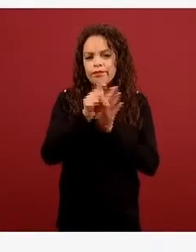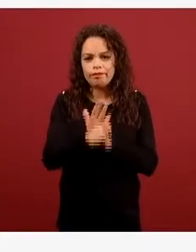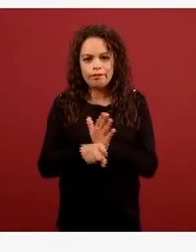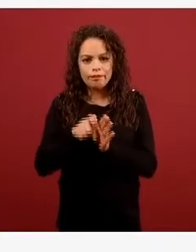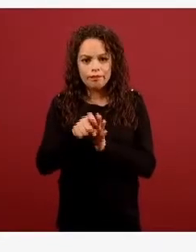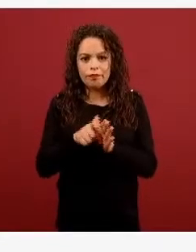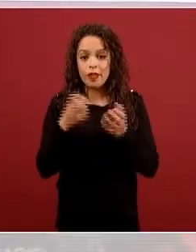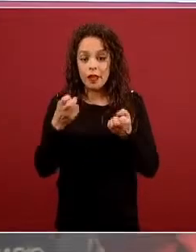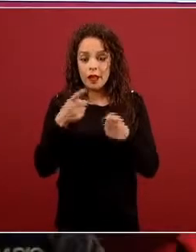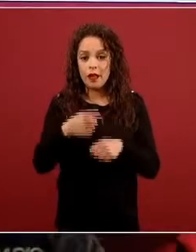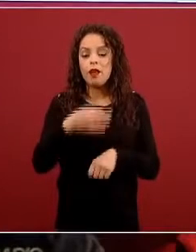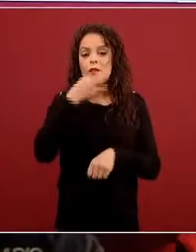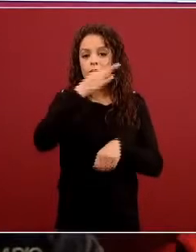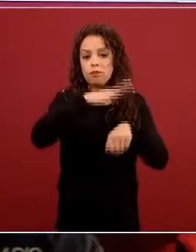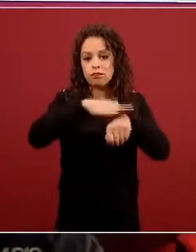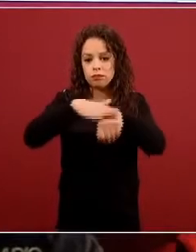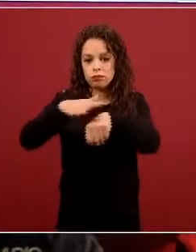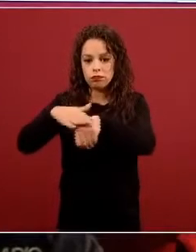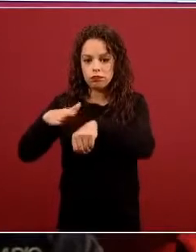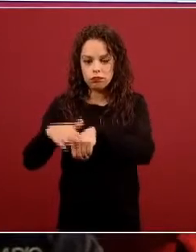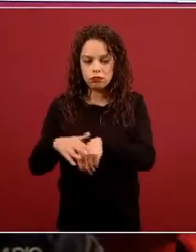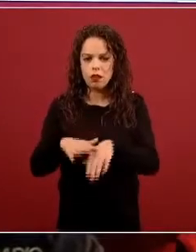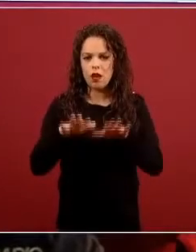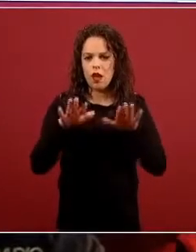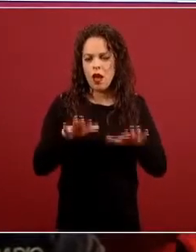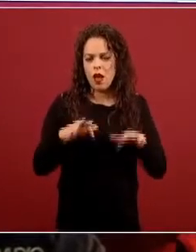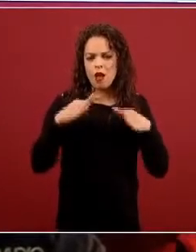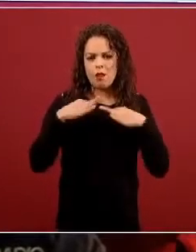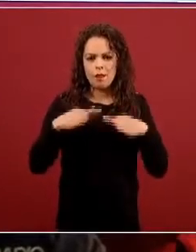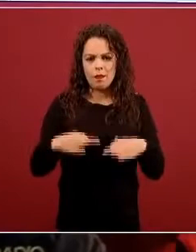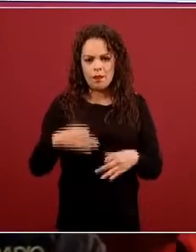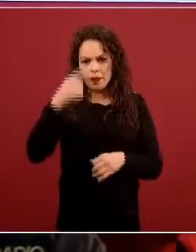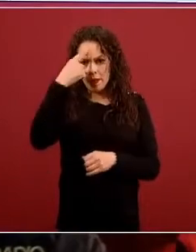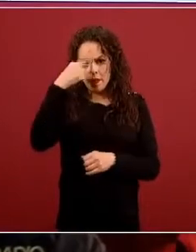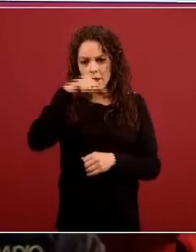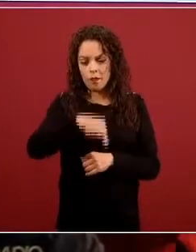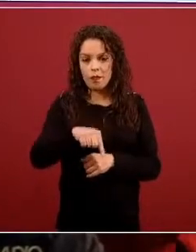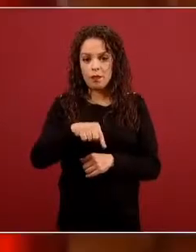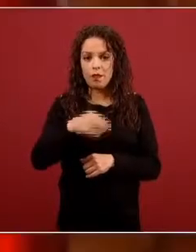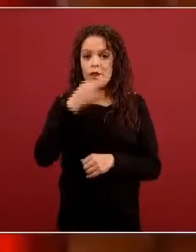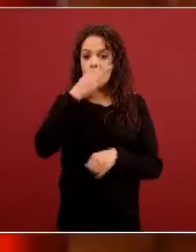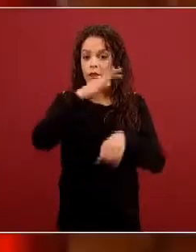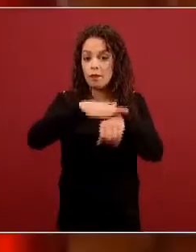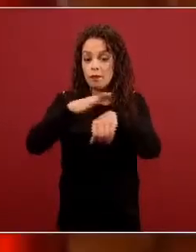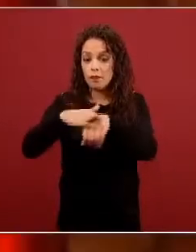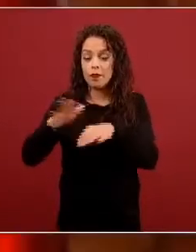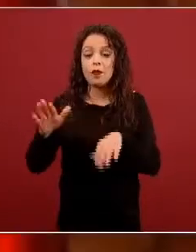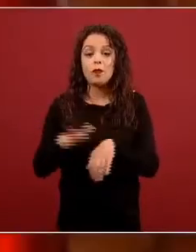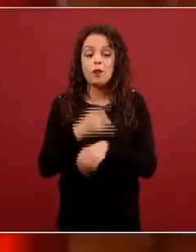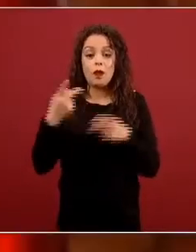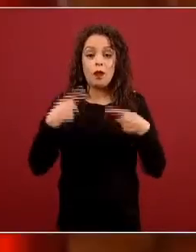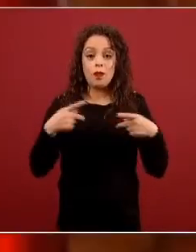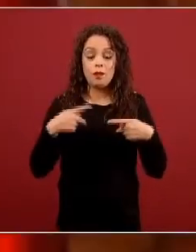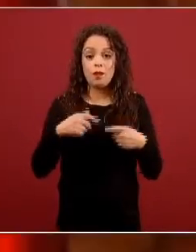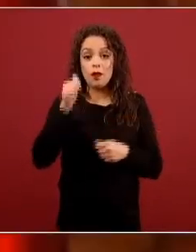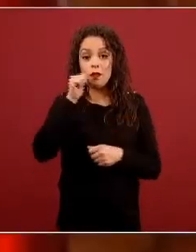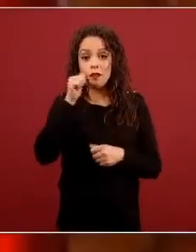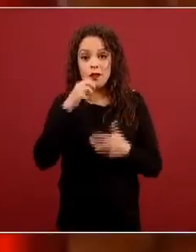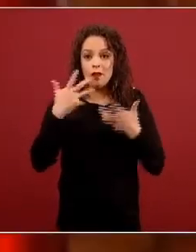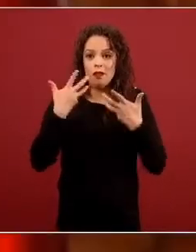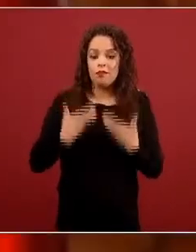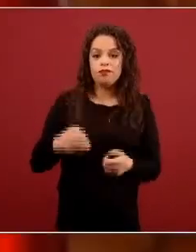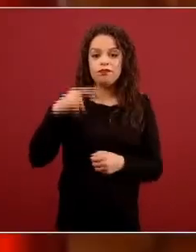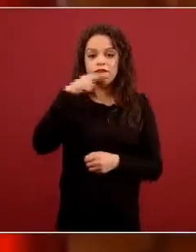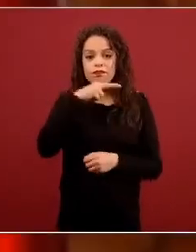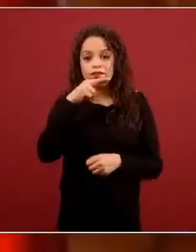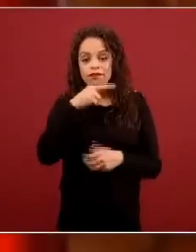mensajes amigables, amistosos, tranquilos, porque comunicar riesgos no es fácil, que la gente entienda también qué